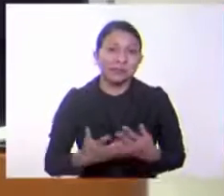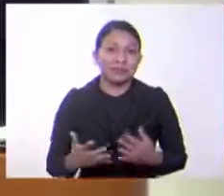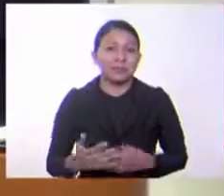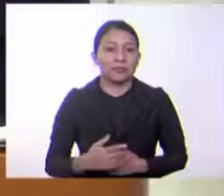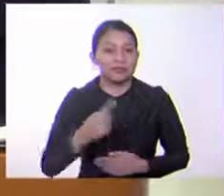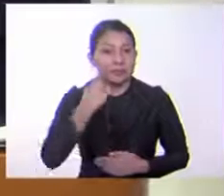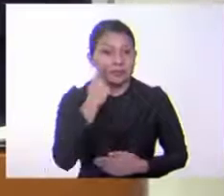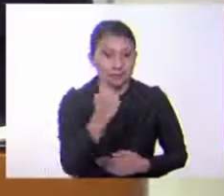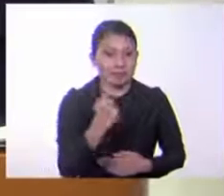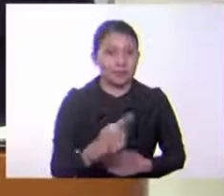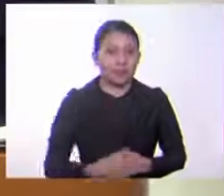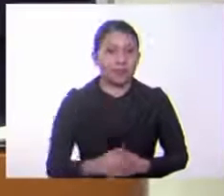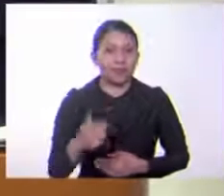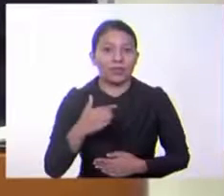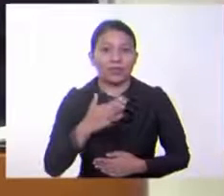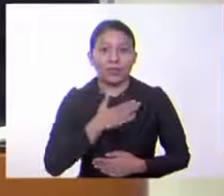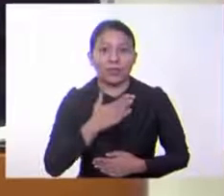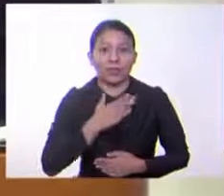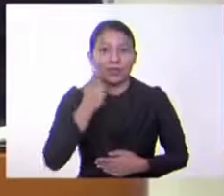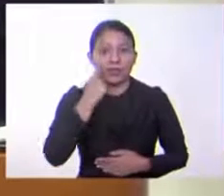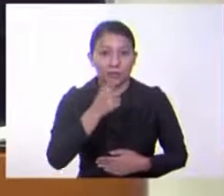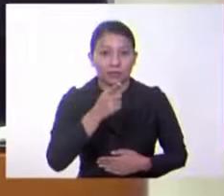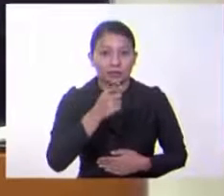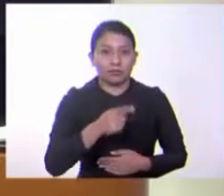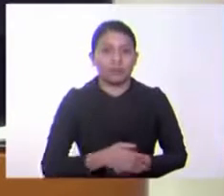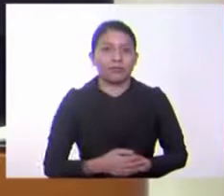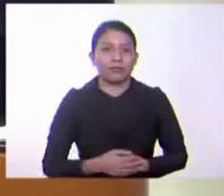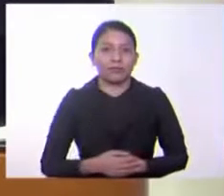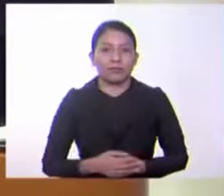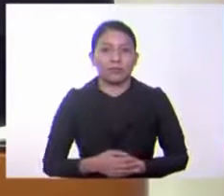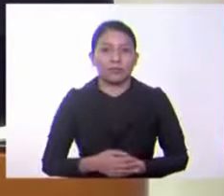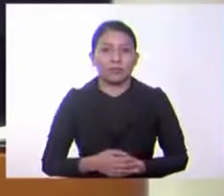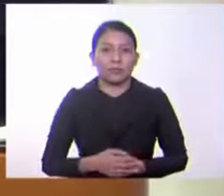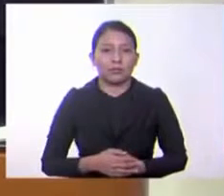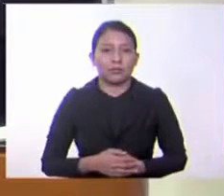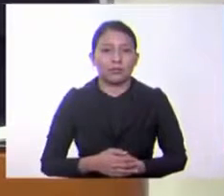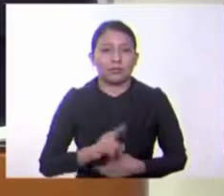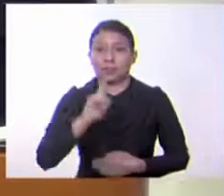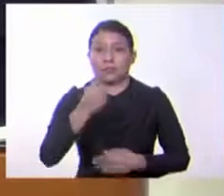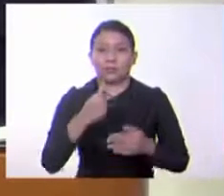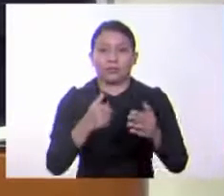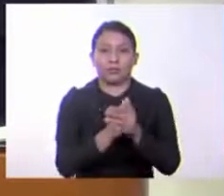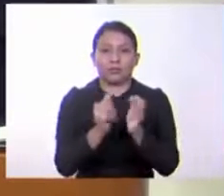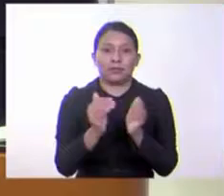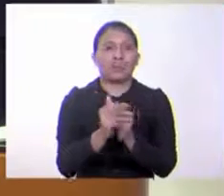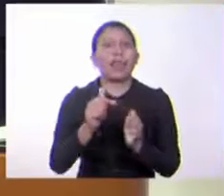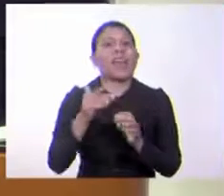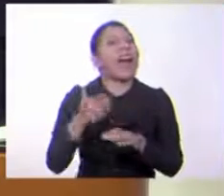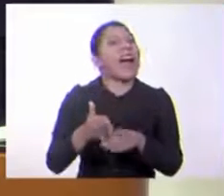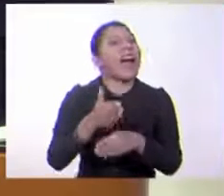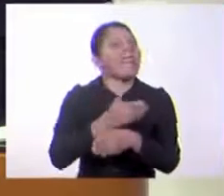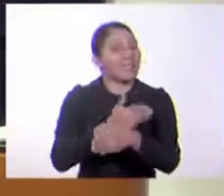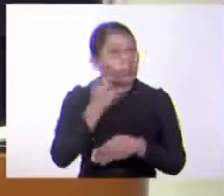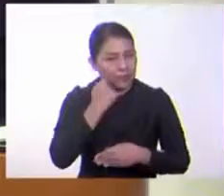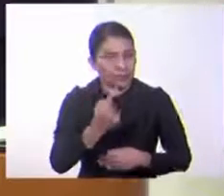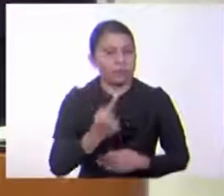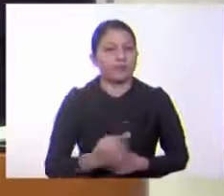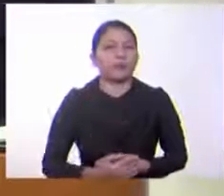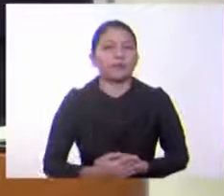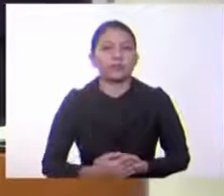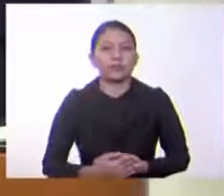Mira, tengo la siguiente condición. Voy a colocar aquí abajo mi problema inicial porque esto es previo a nuestro problema